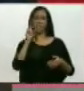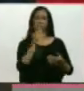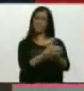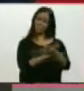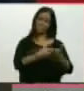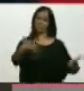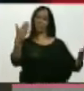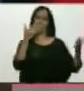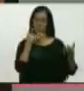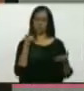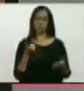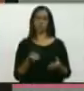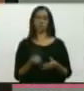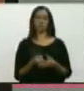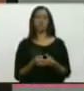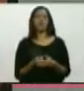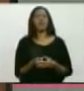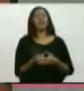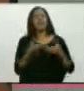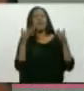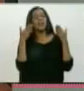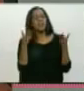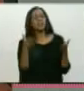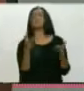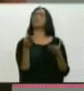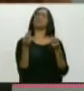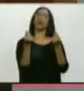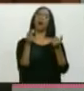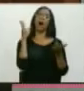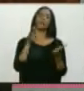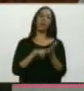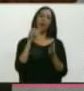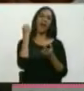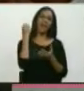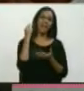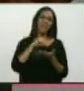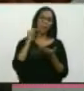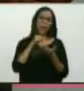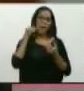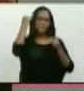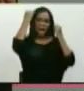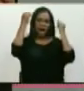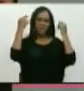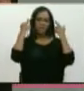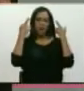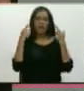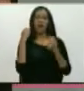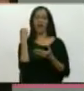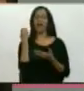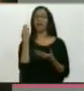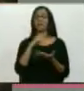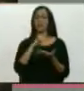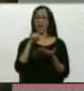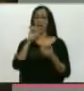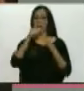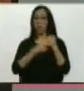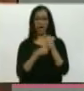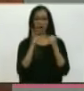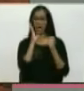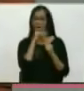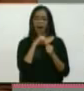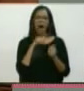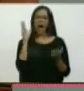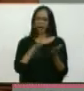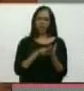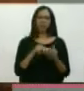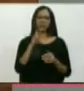20 millones es un fondo que aprobó la Asamblea. Imagínate esta cosa. La Asamblea de Guaidó, que no existe, aprobó